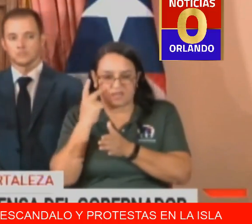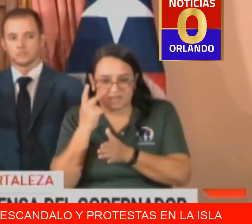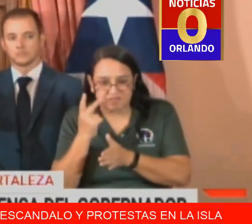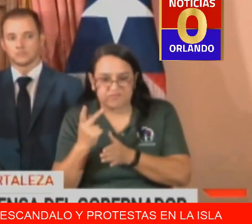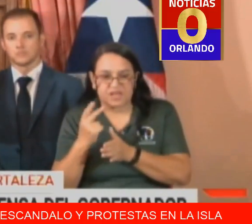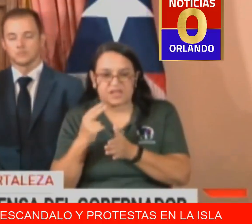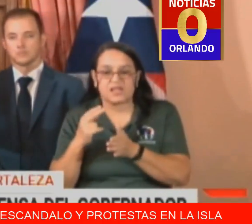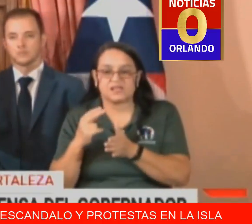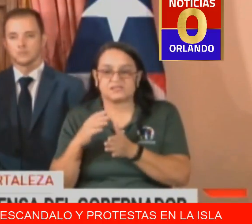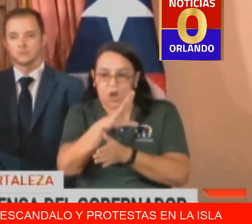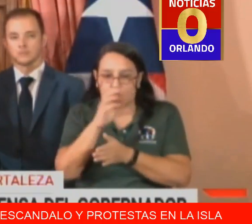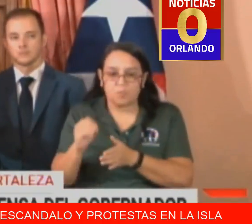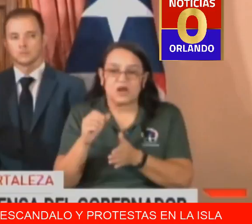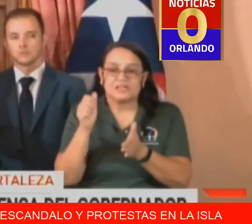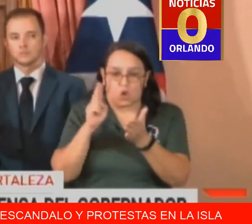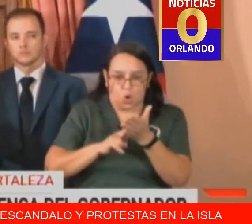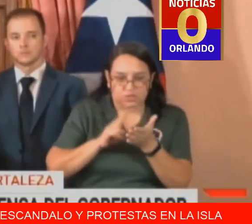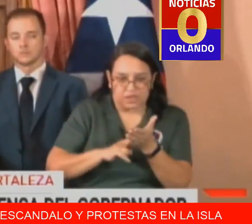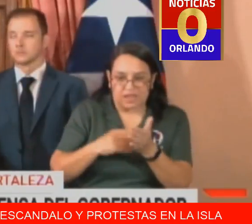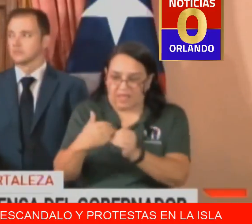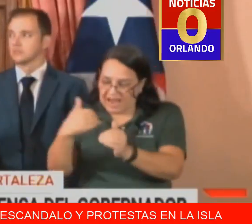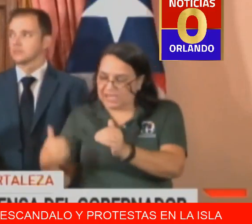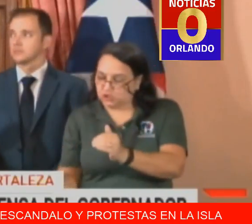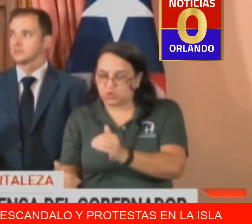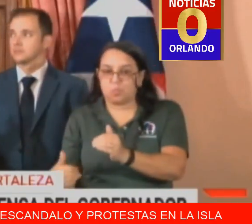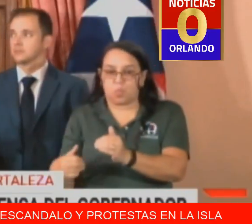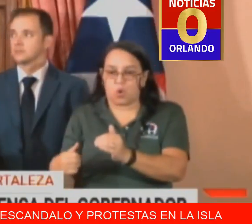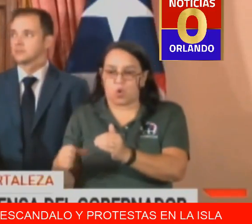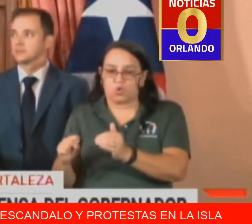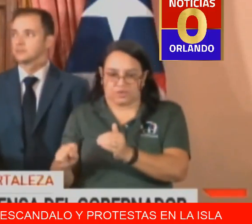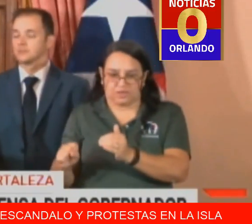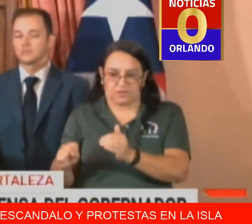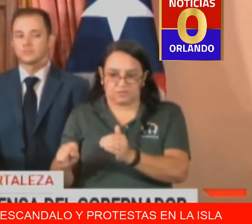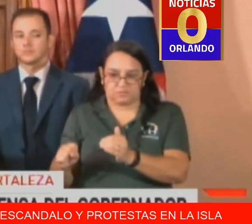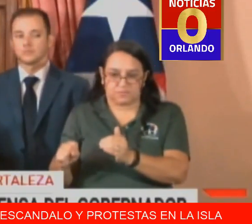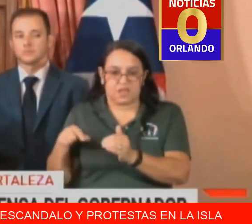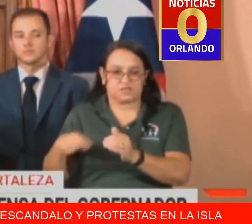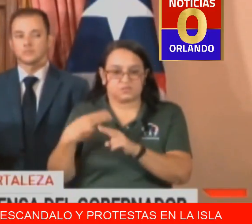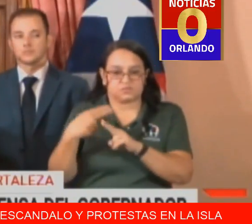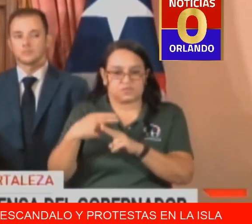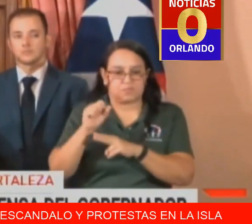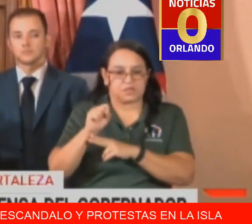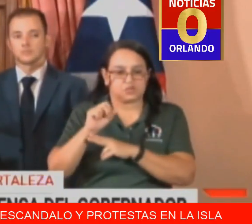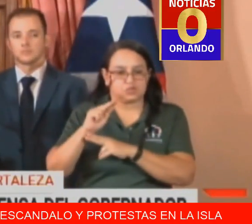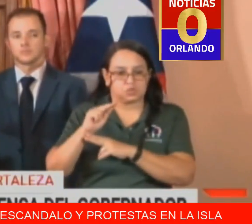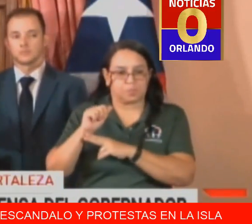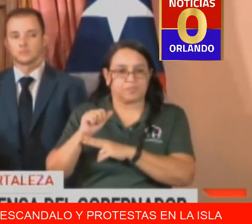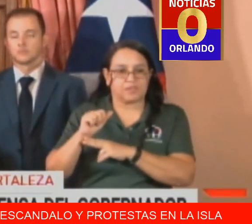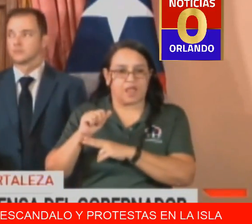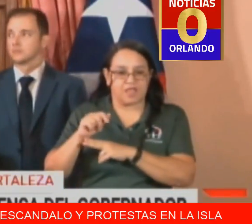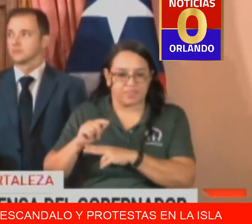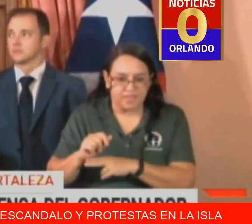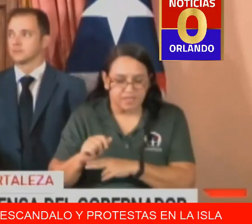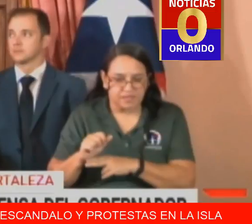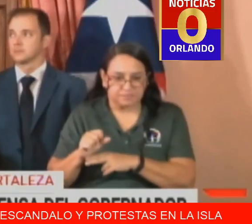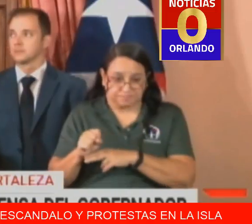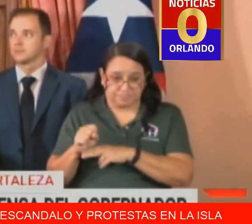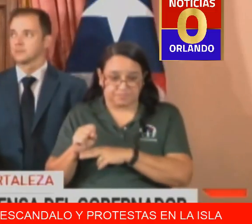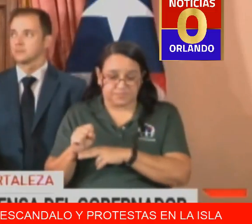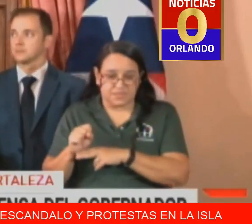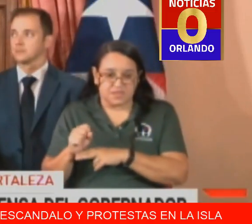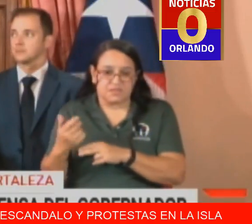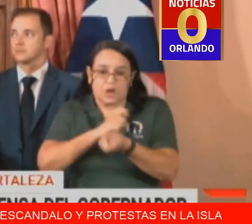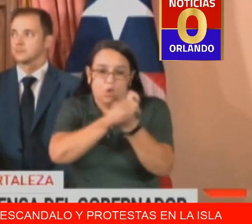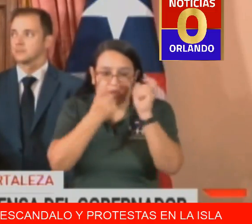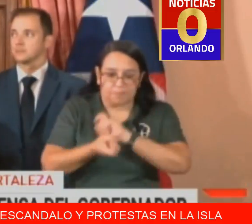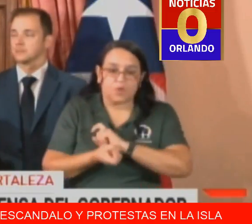corporaciones contratadas a las subcontratadas. Esto tiende a ser un subterfugio, ¿verdad? Para muchas de las cosas, inclusive de los